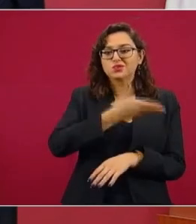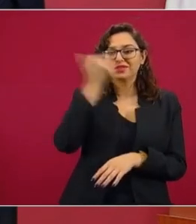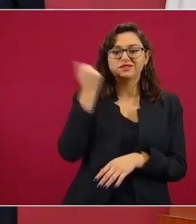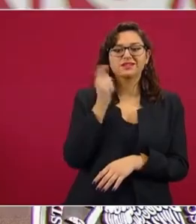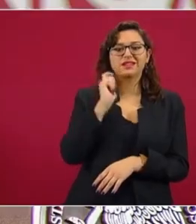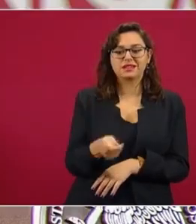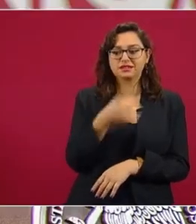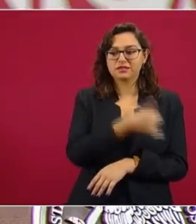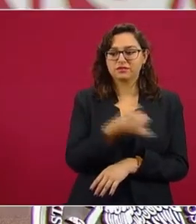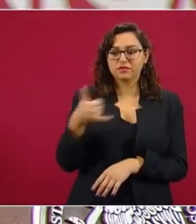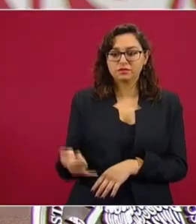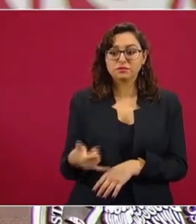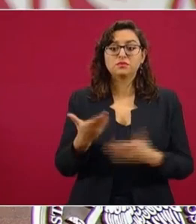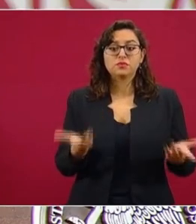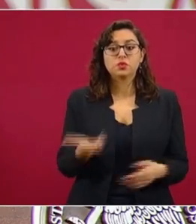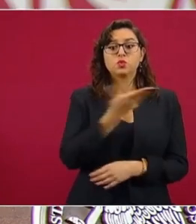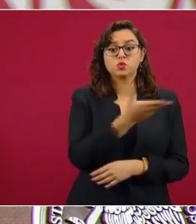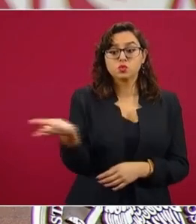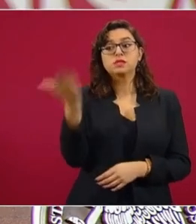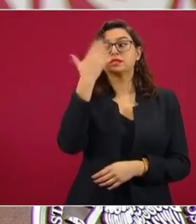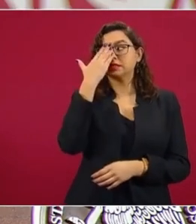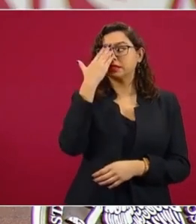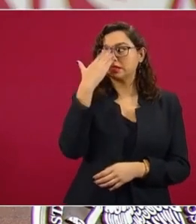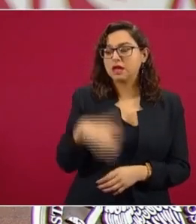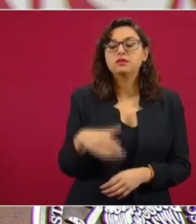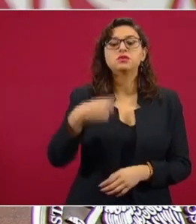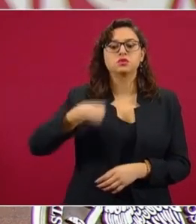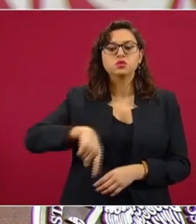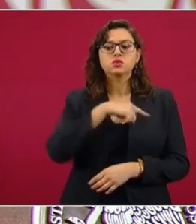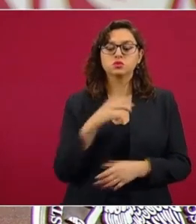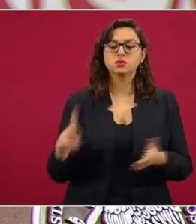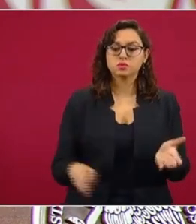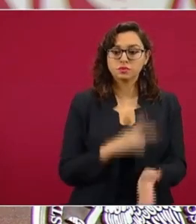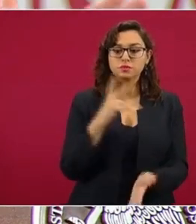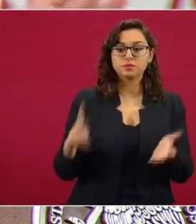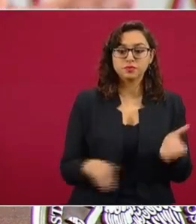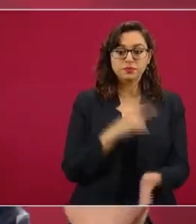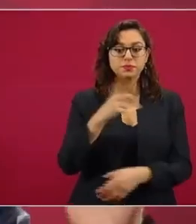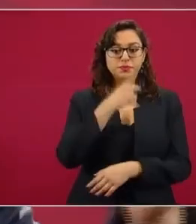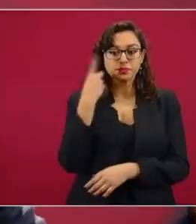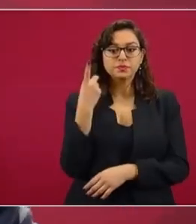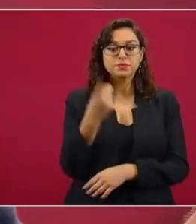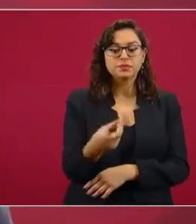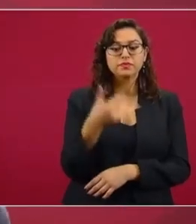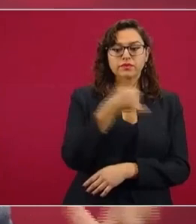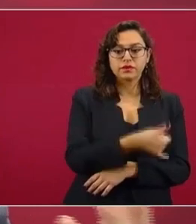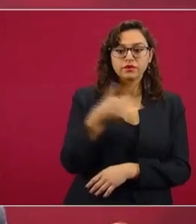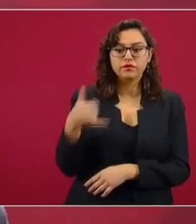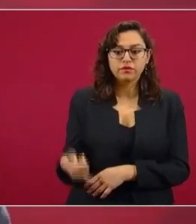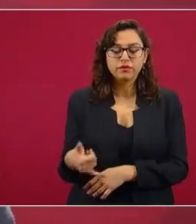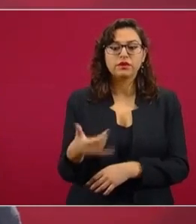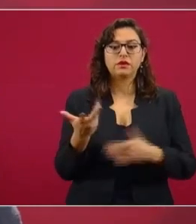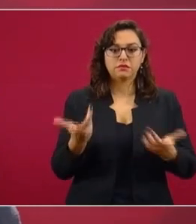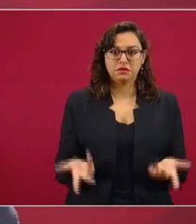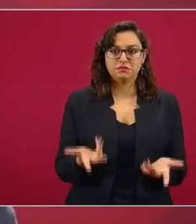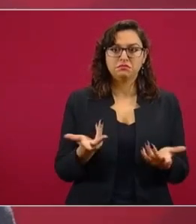Infonavit. Y como ustedes saben y como lo hemos comentado en otras ocasiones, el Infonavit es un fondo que se constituye de